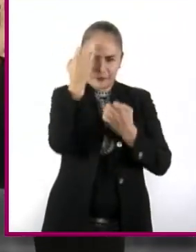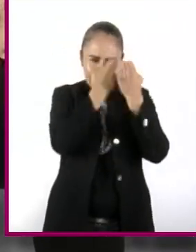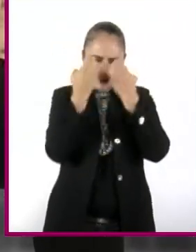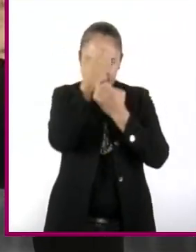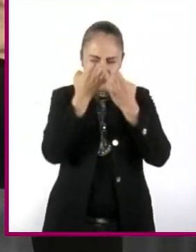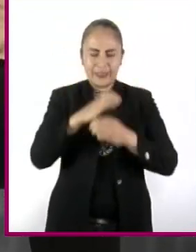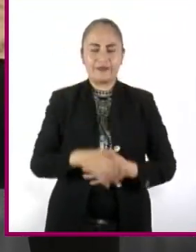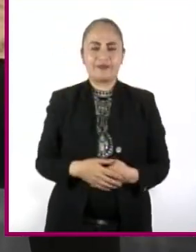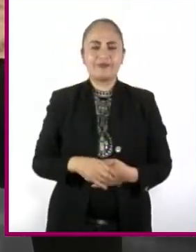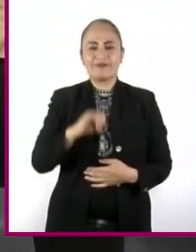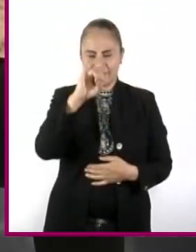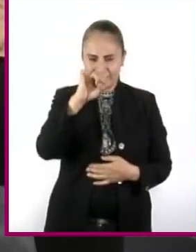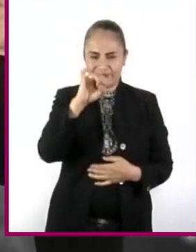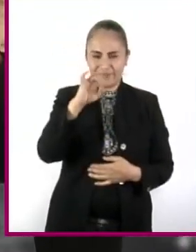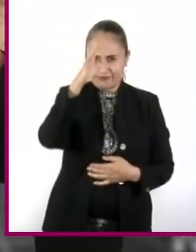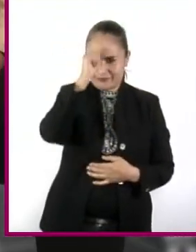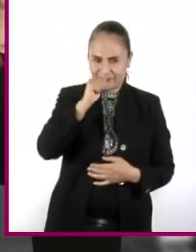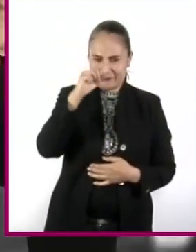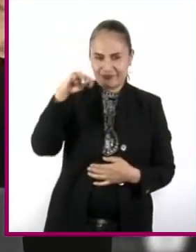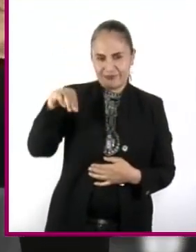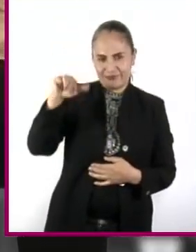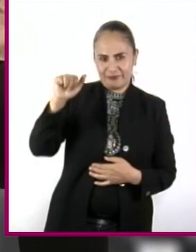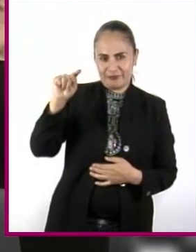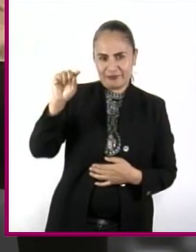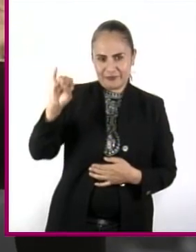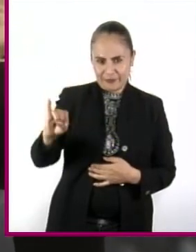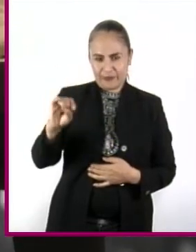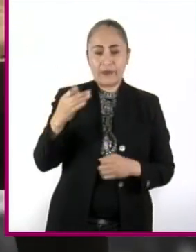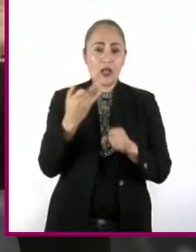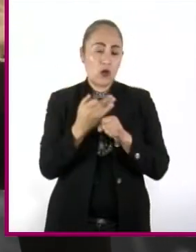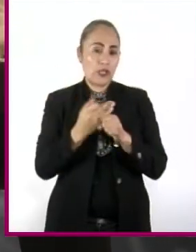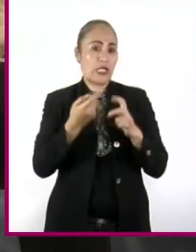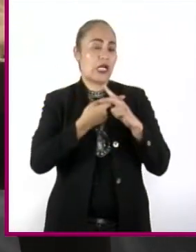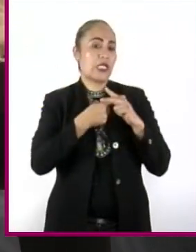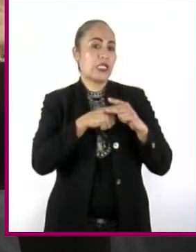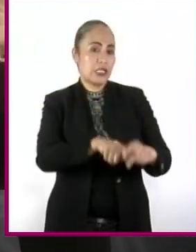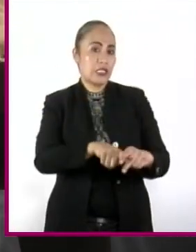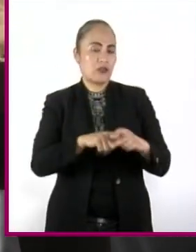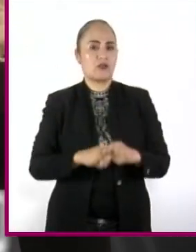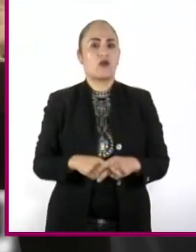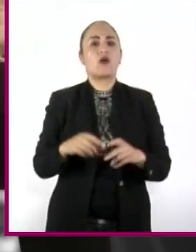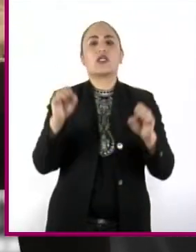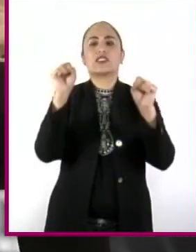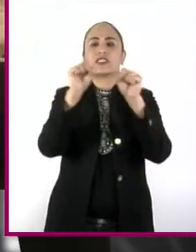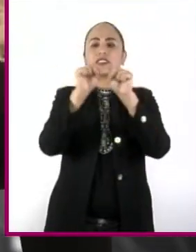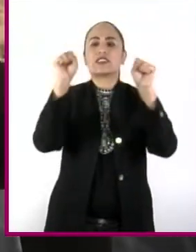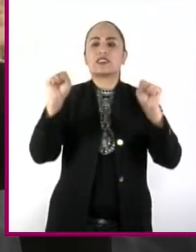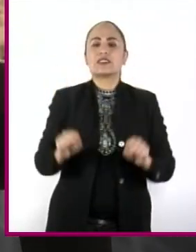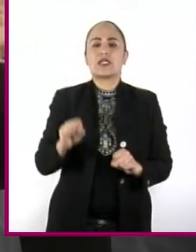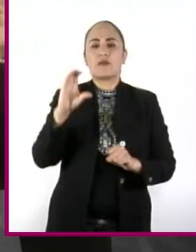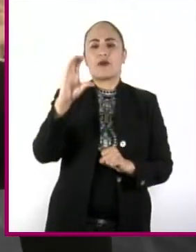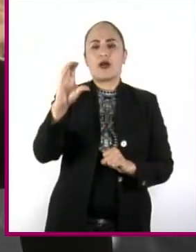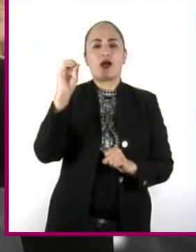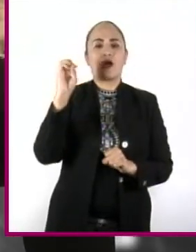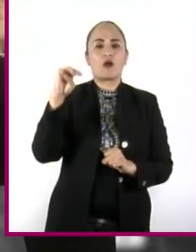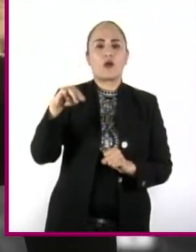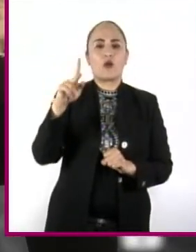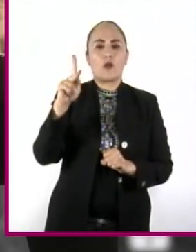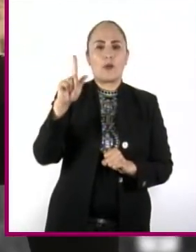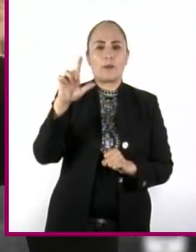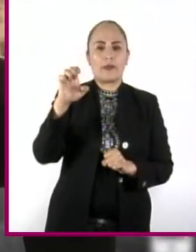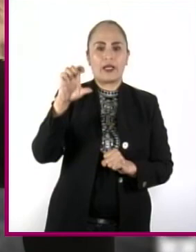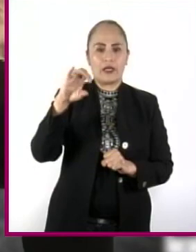Me parece bien, Mati. ¿Cómo ves si empezamos por la definición de un sistema complejo? ¿Recuerdas lo que nos dijo la